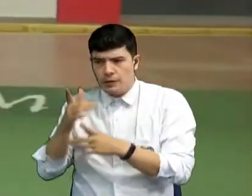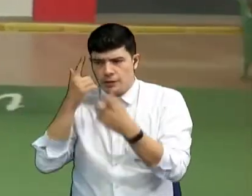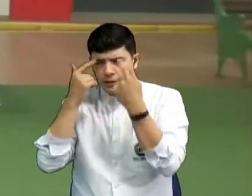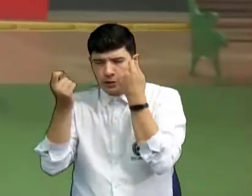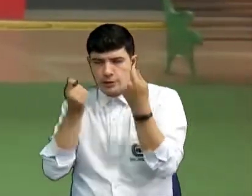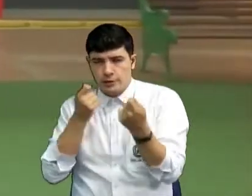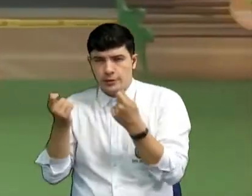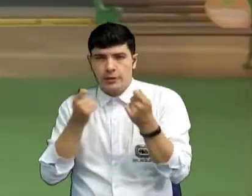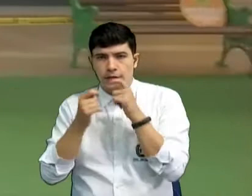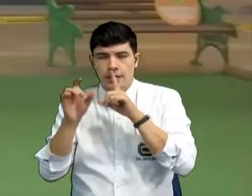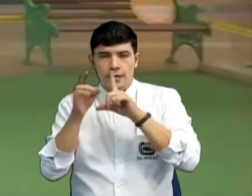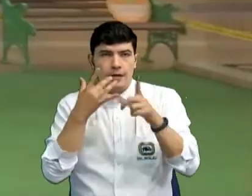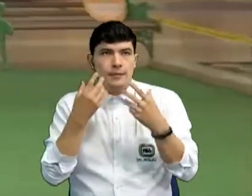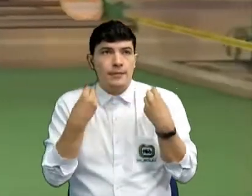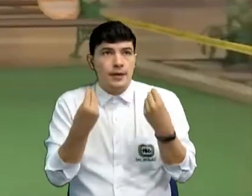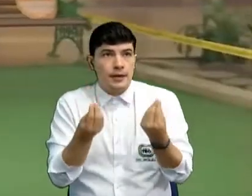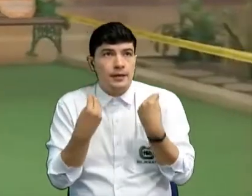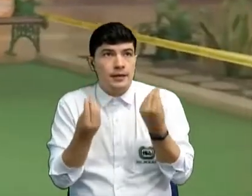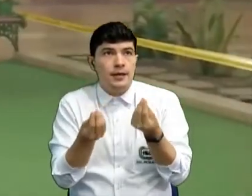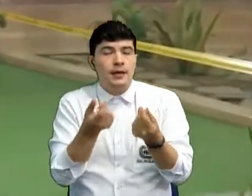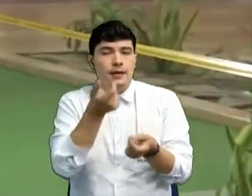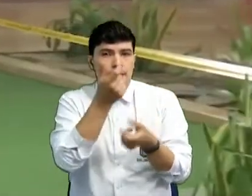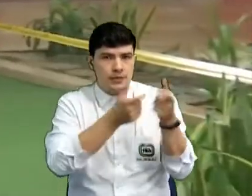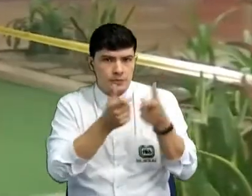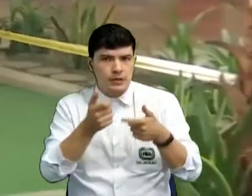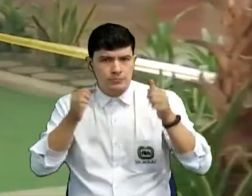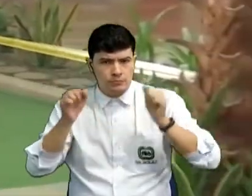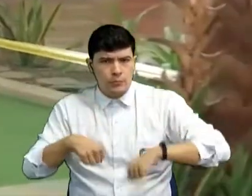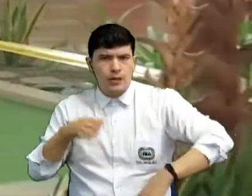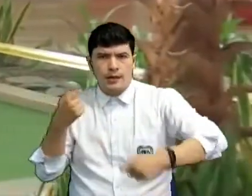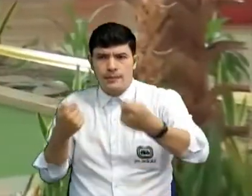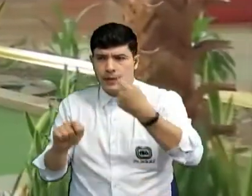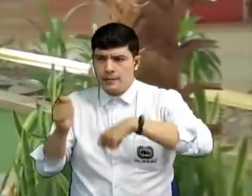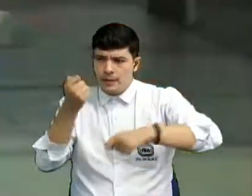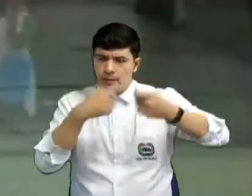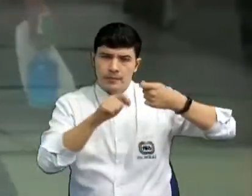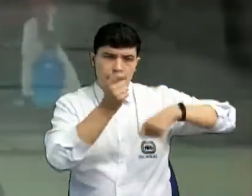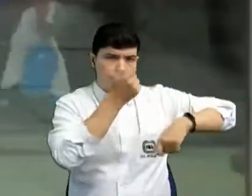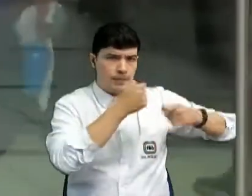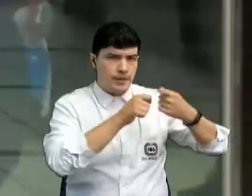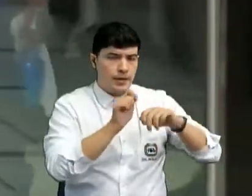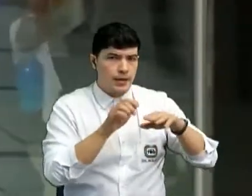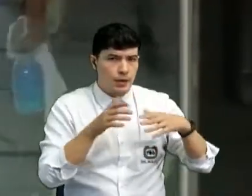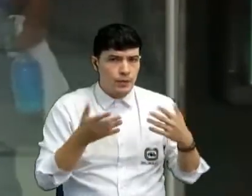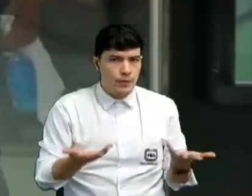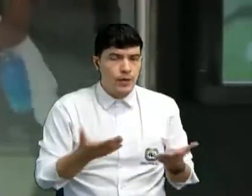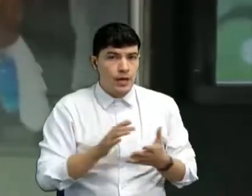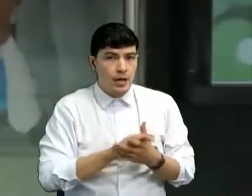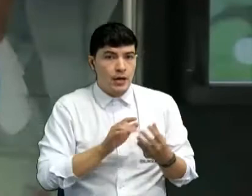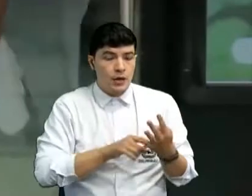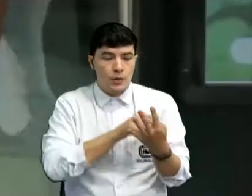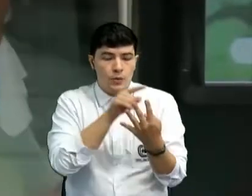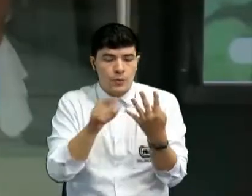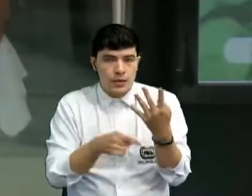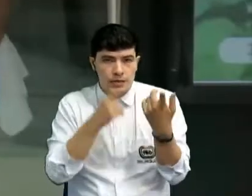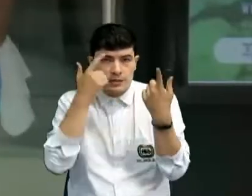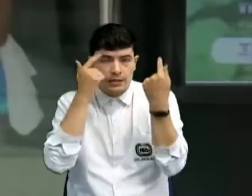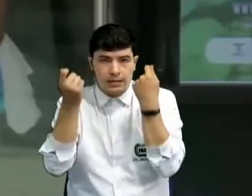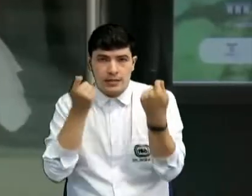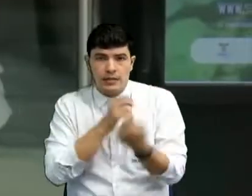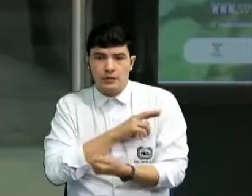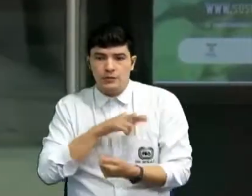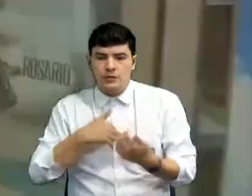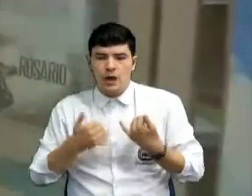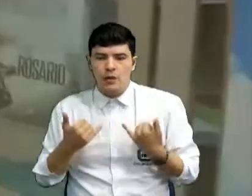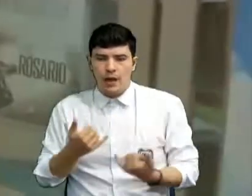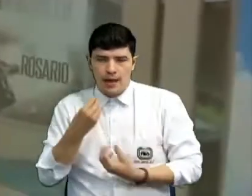digitales para que realicen sus ventas a través de algunos de las cuatro estrategias que hemos